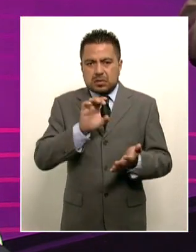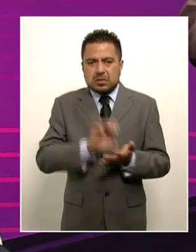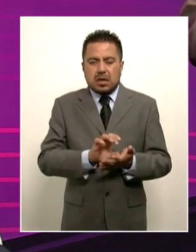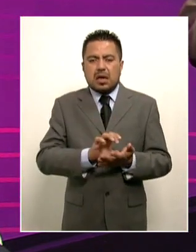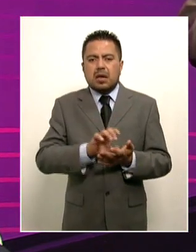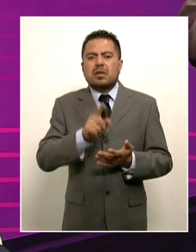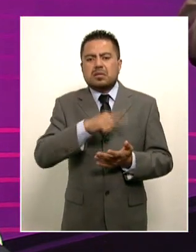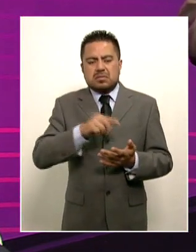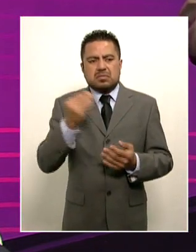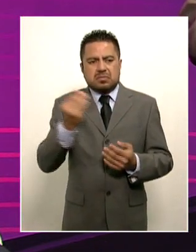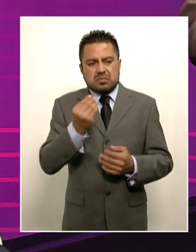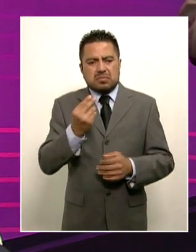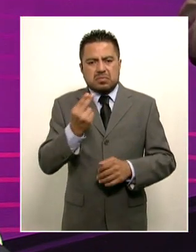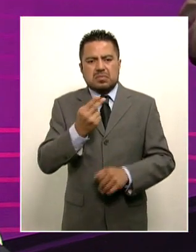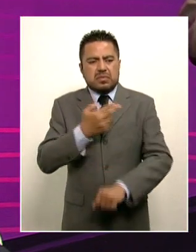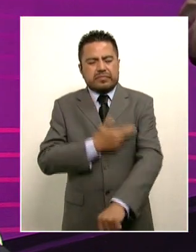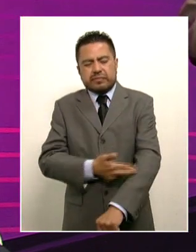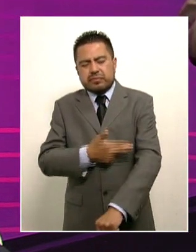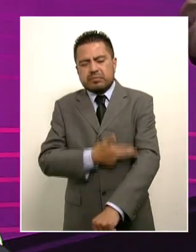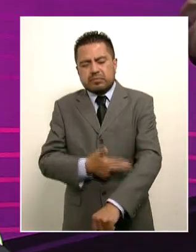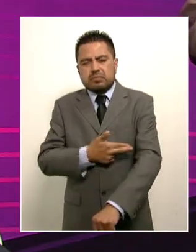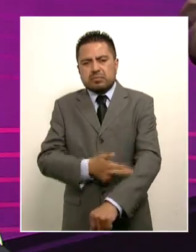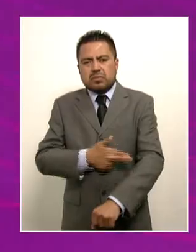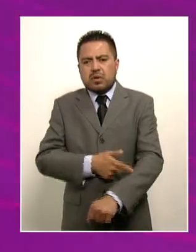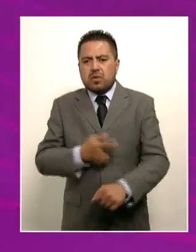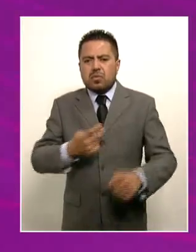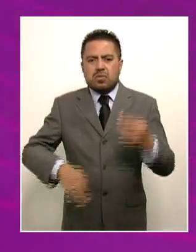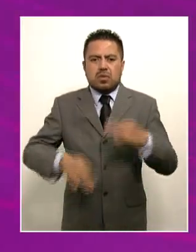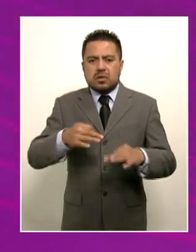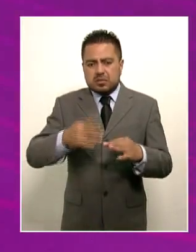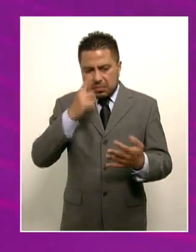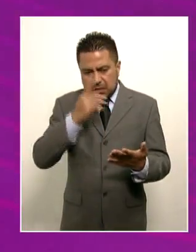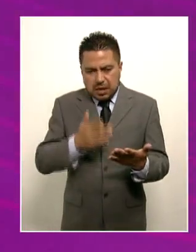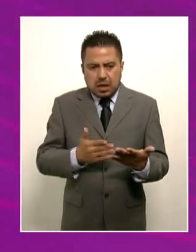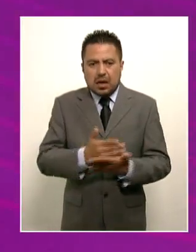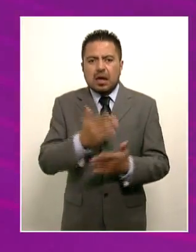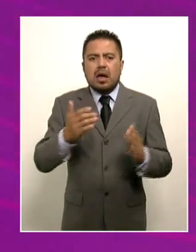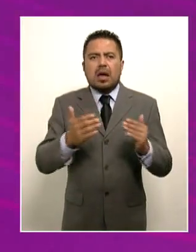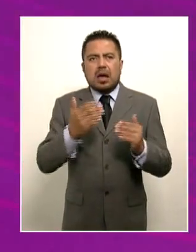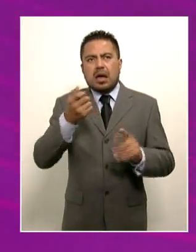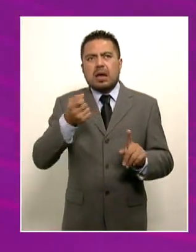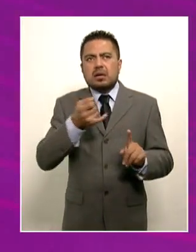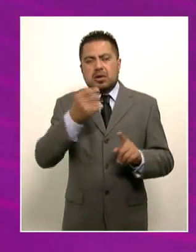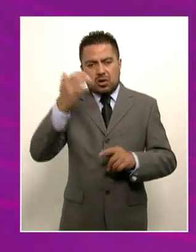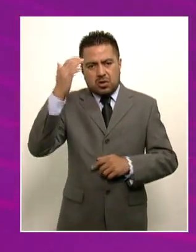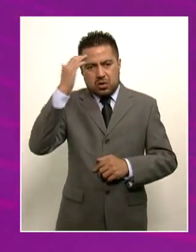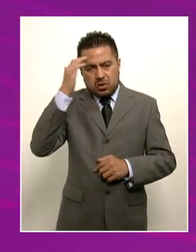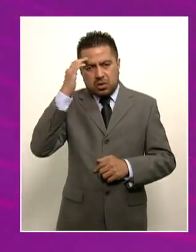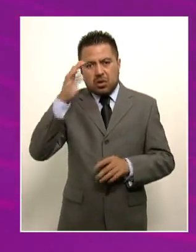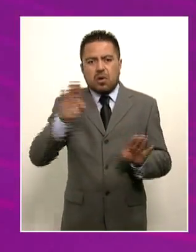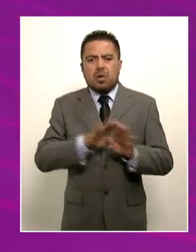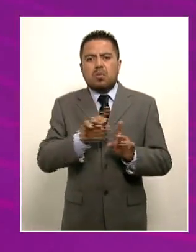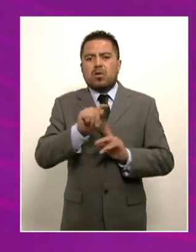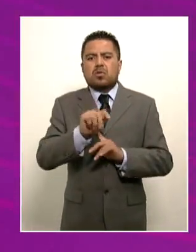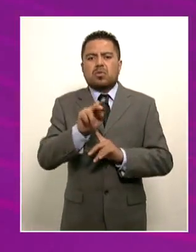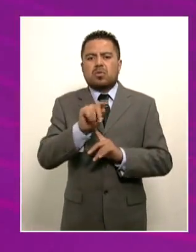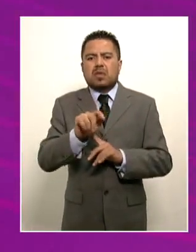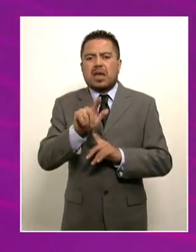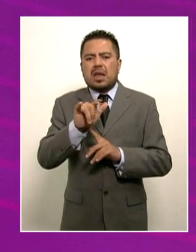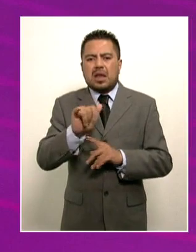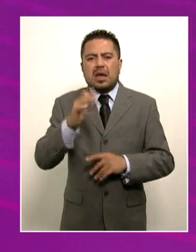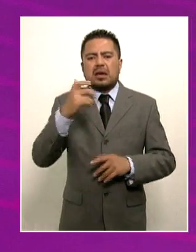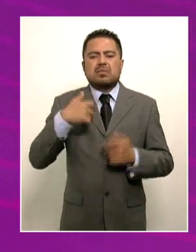pues tramitaran este juicio de interdicción, también conocido como de tutela, ¿no? Para